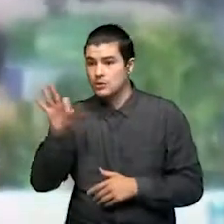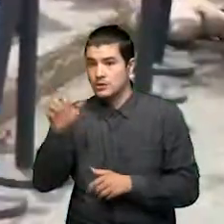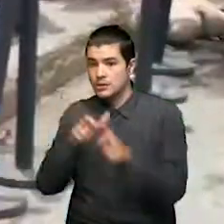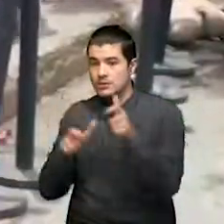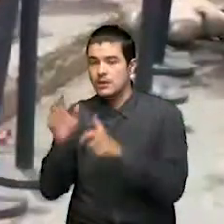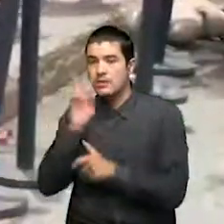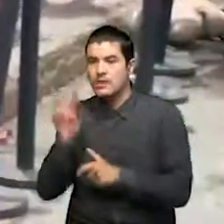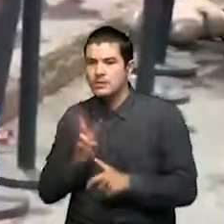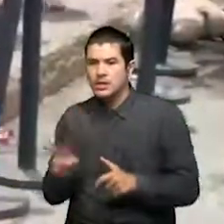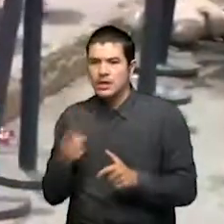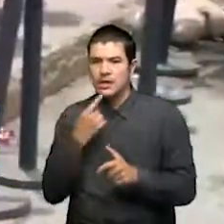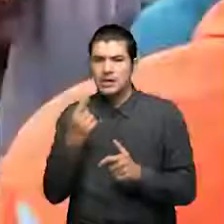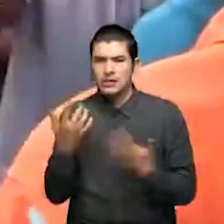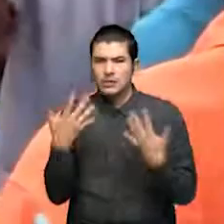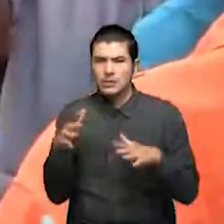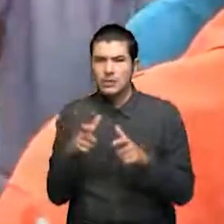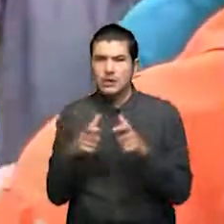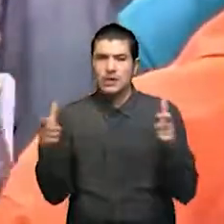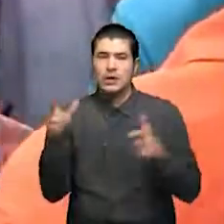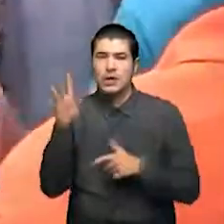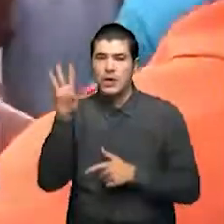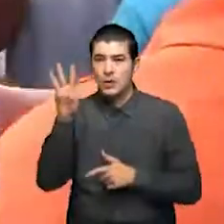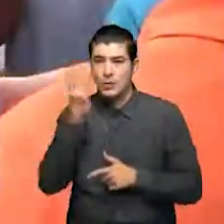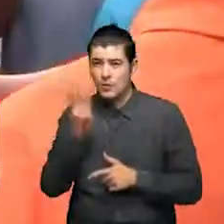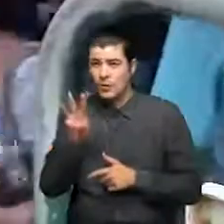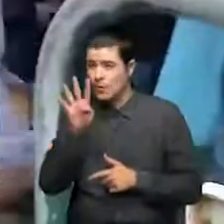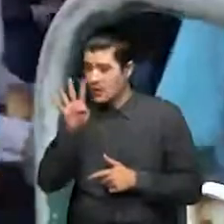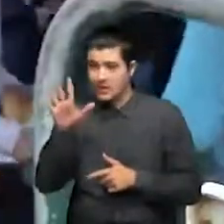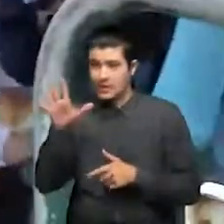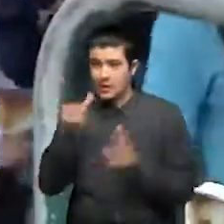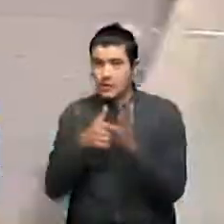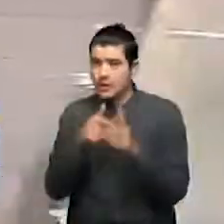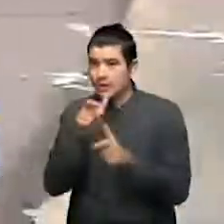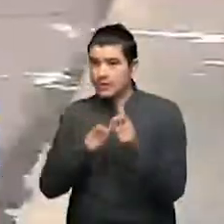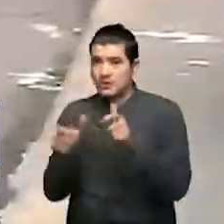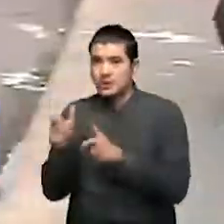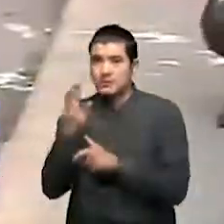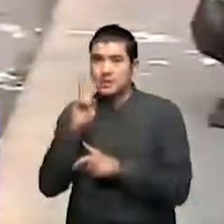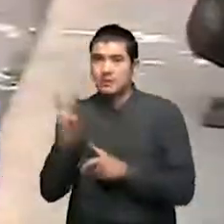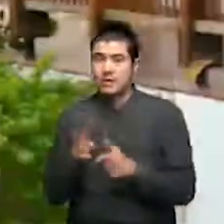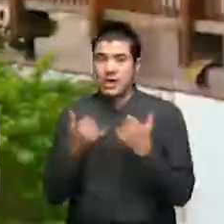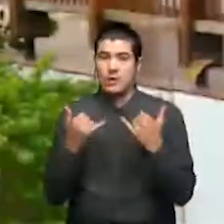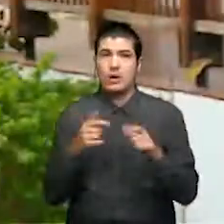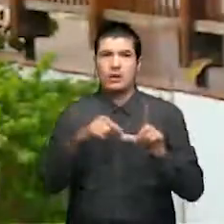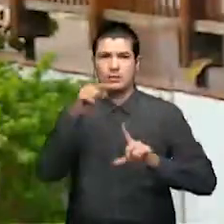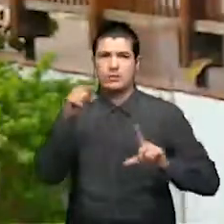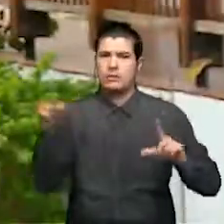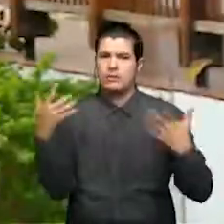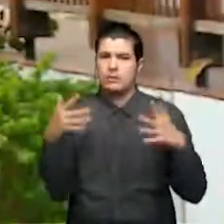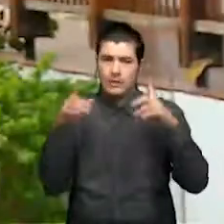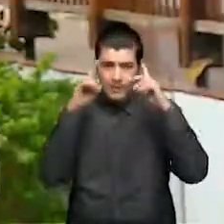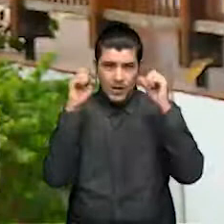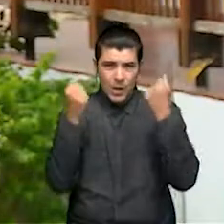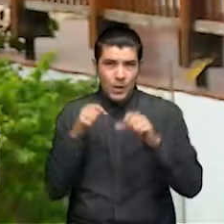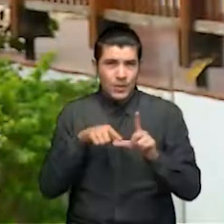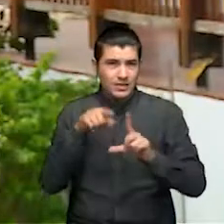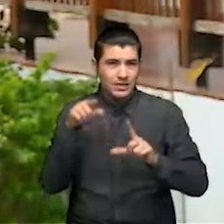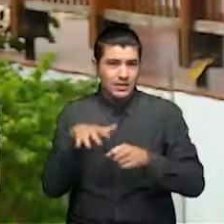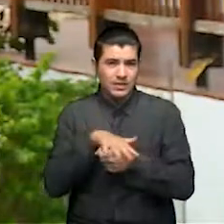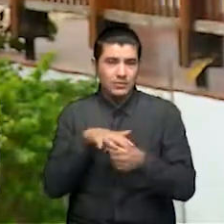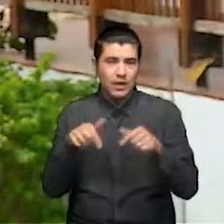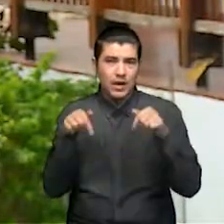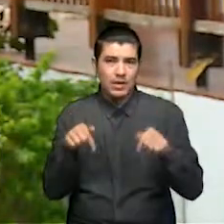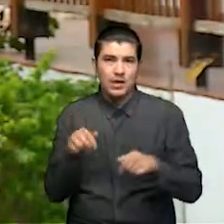capturados con un paso diario de 45 mil personas extranjeras es alarmante en sólo ocho meses muy bien la ciudadanía le